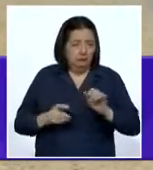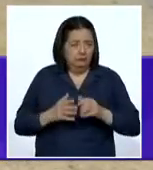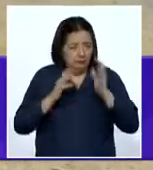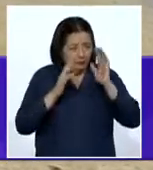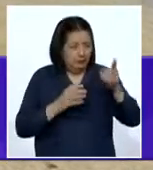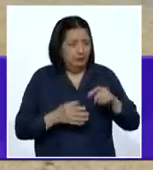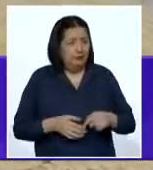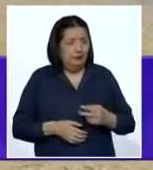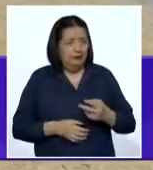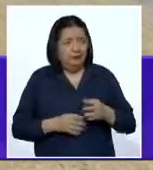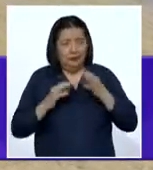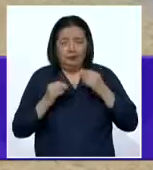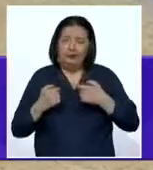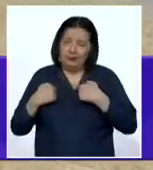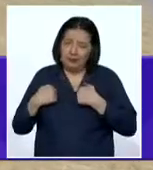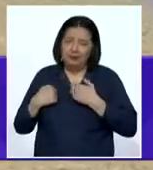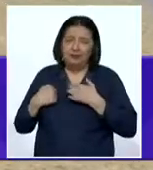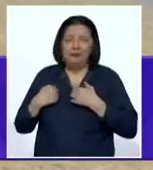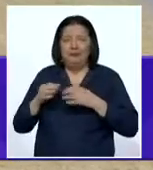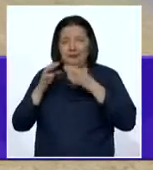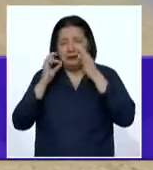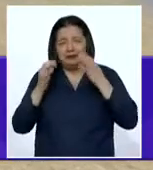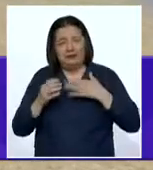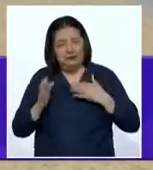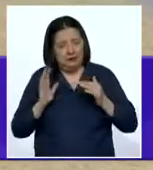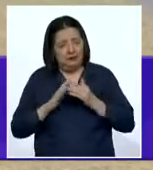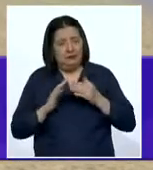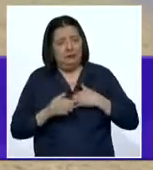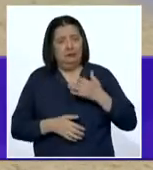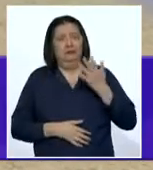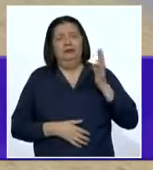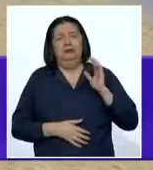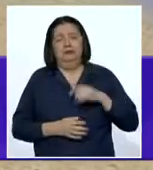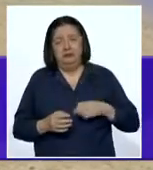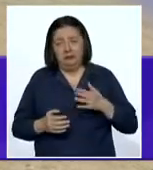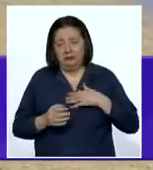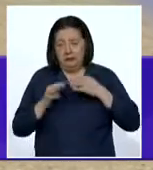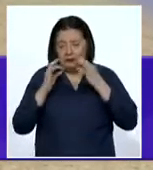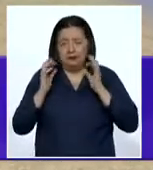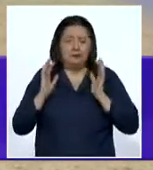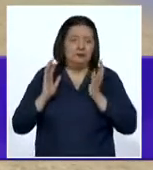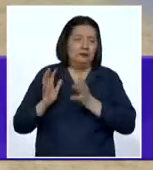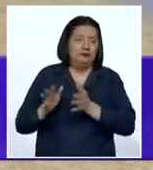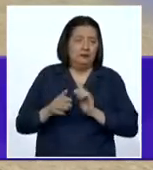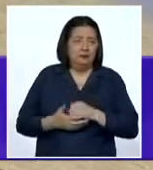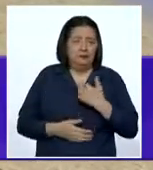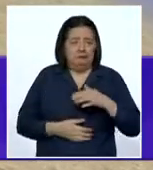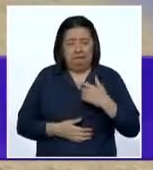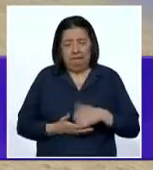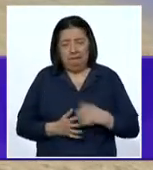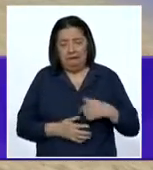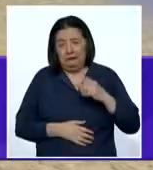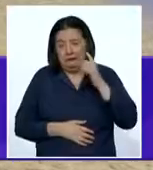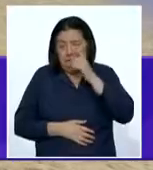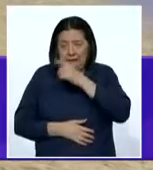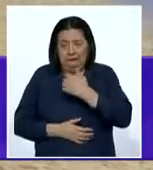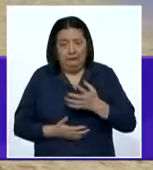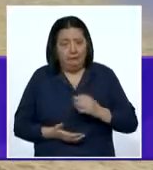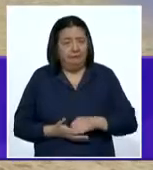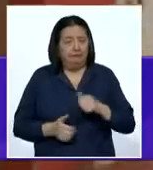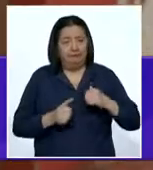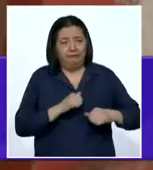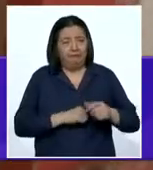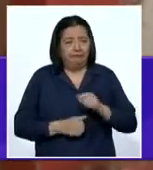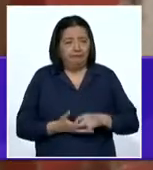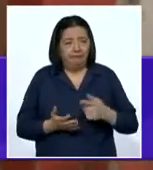gatitos. Yo tengo una gatita en casa, no me imagino a mi pobre gatita abandonada en medio de una situación tan dramática, tan